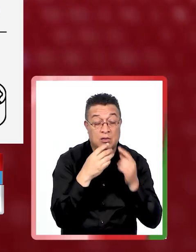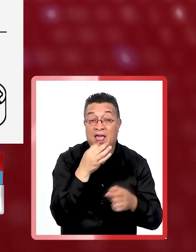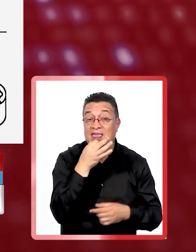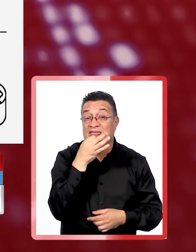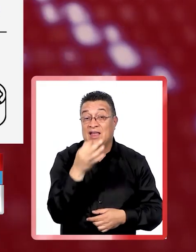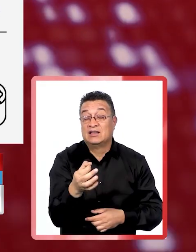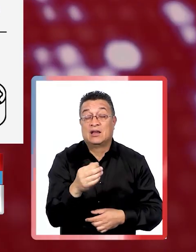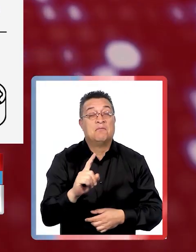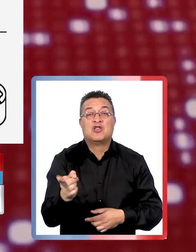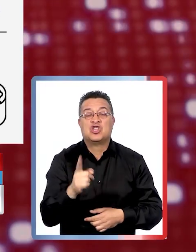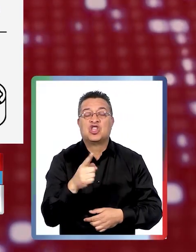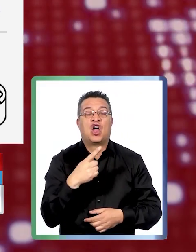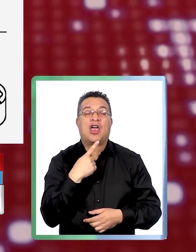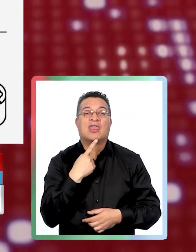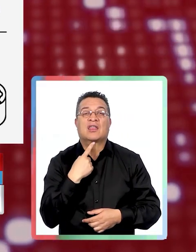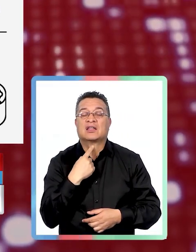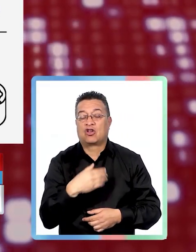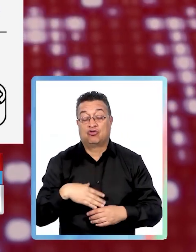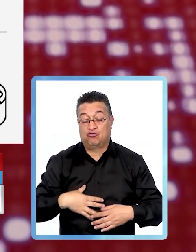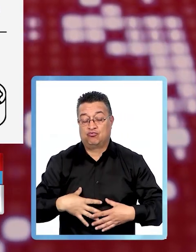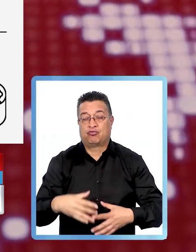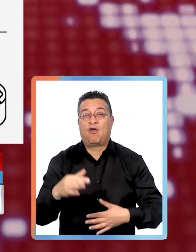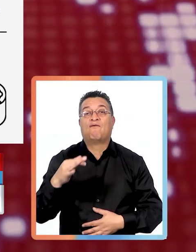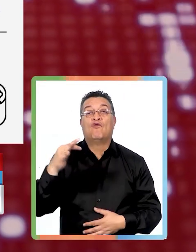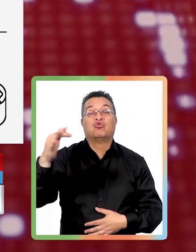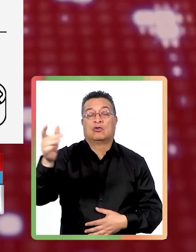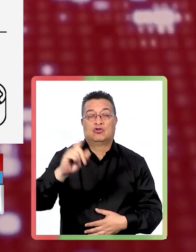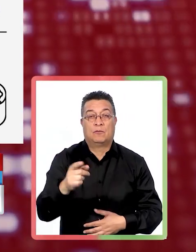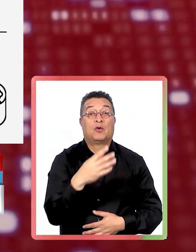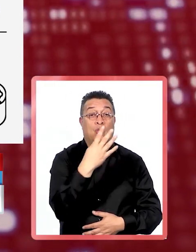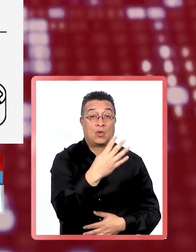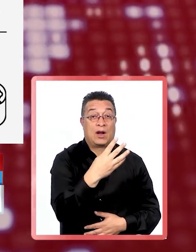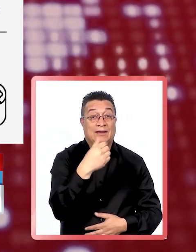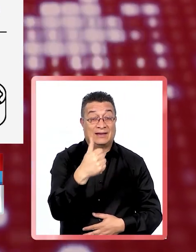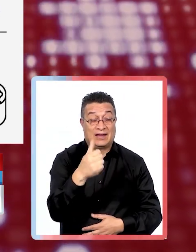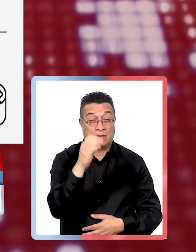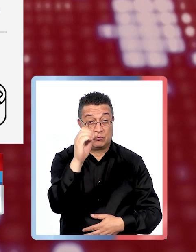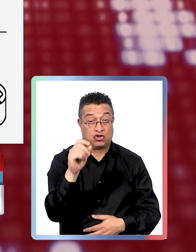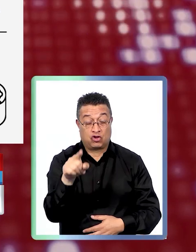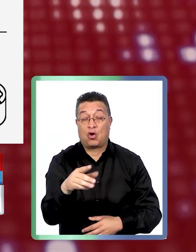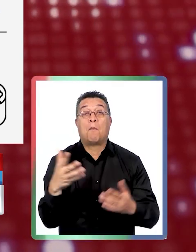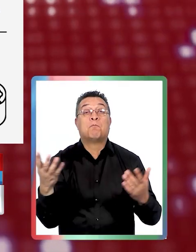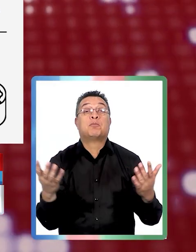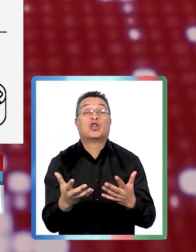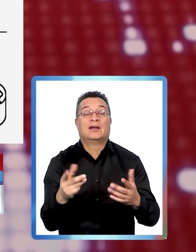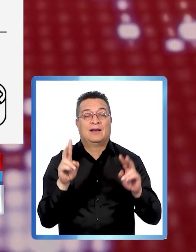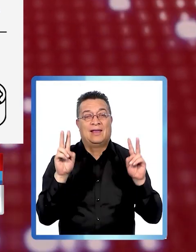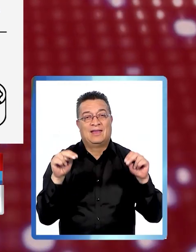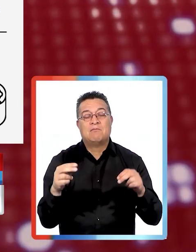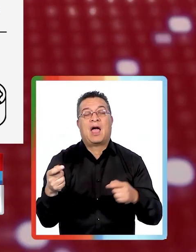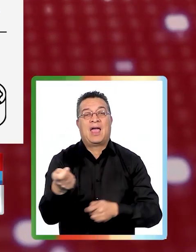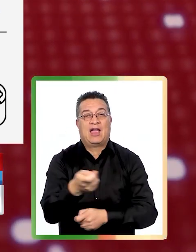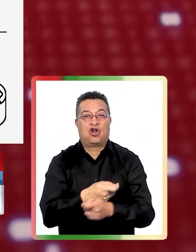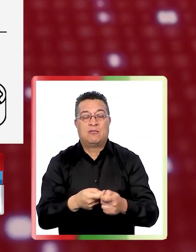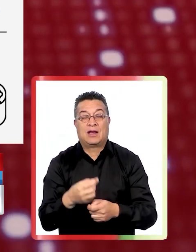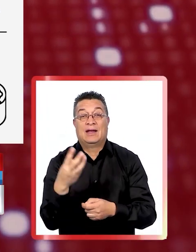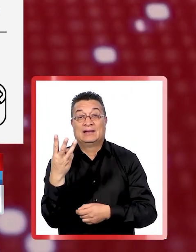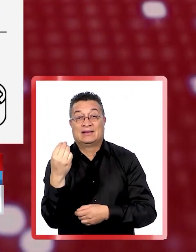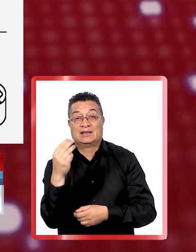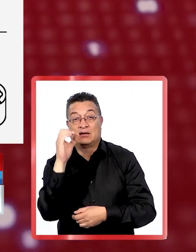encuestados señala que no desea tener hijos en el futuro. 46% de ellos es por factores